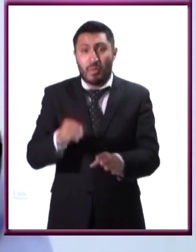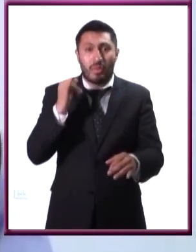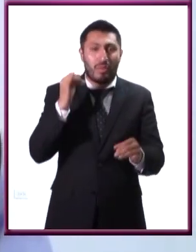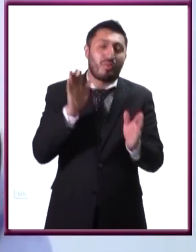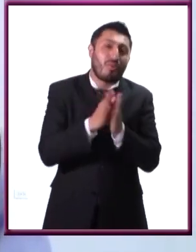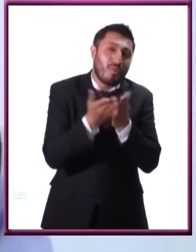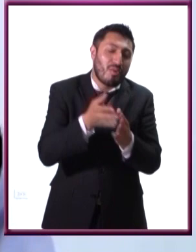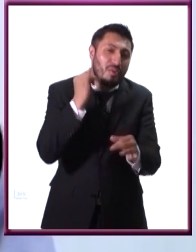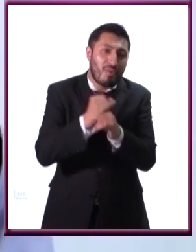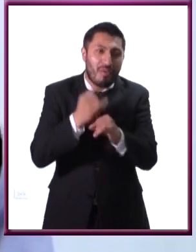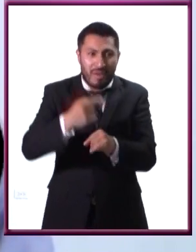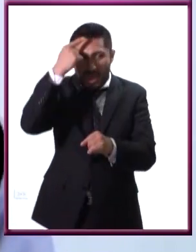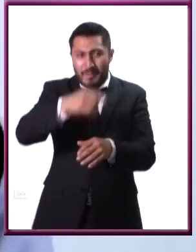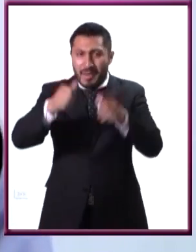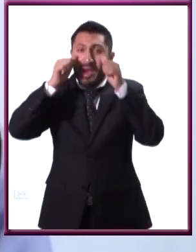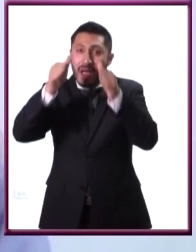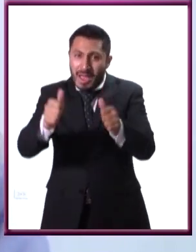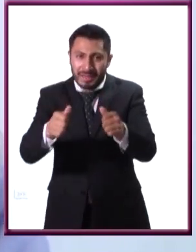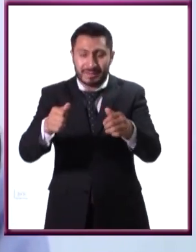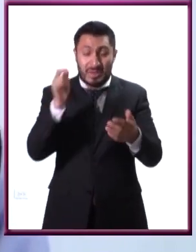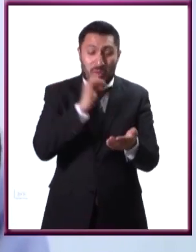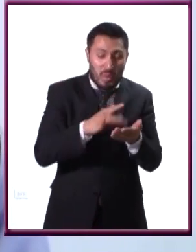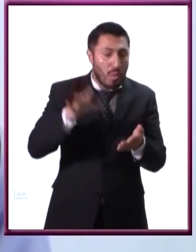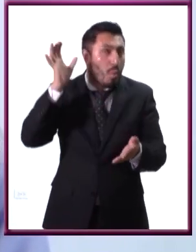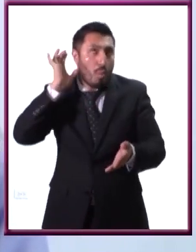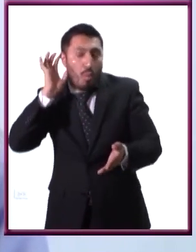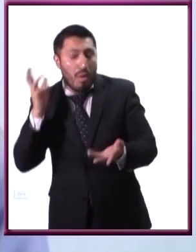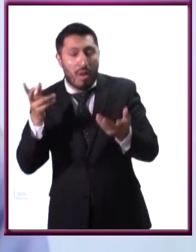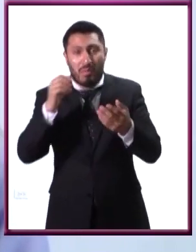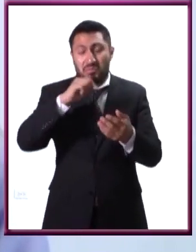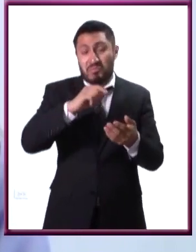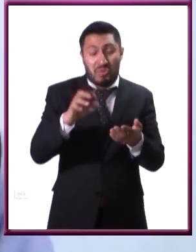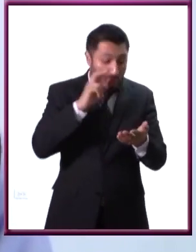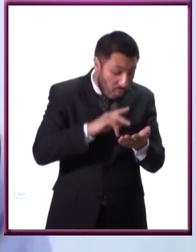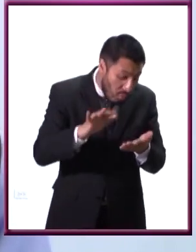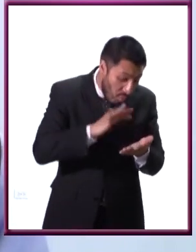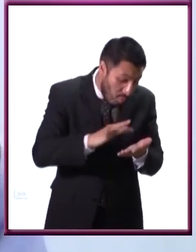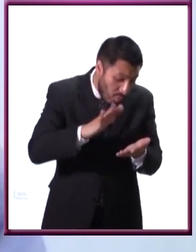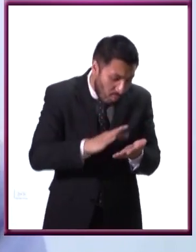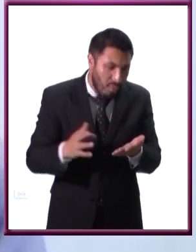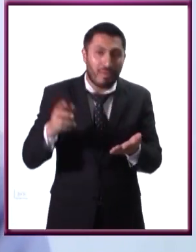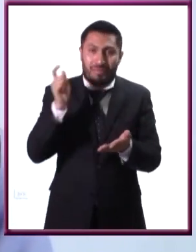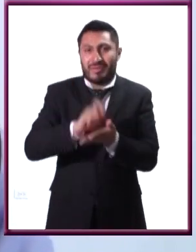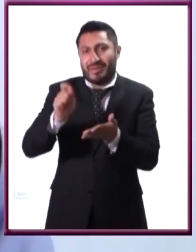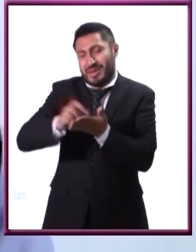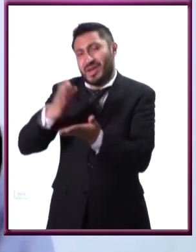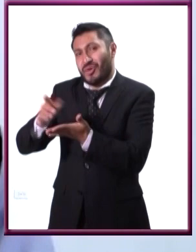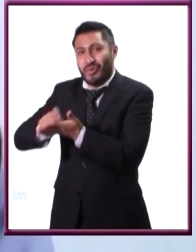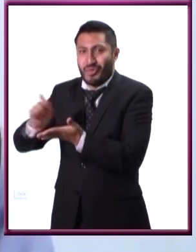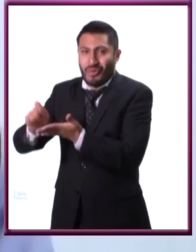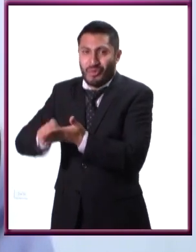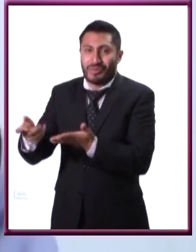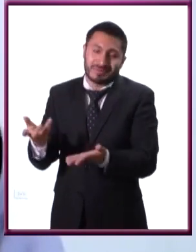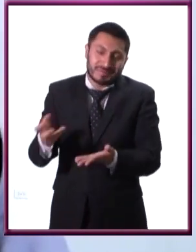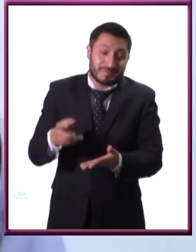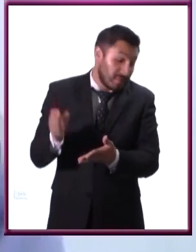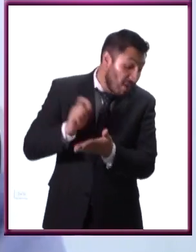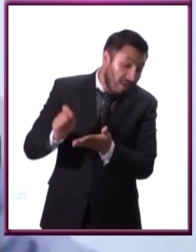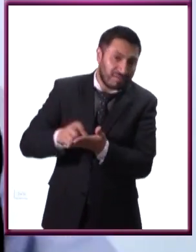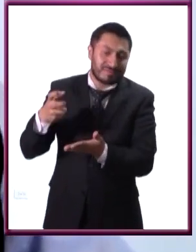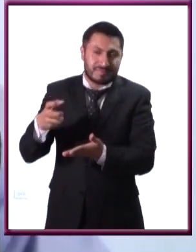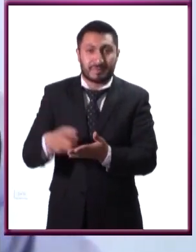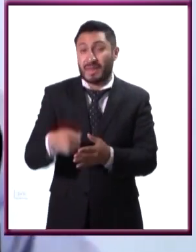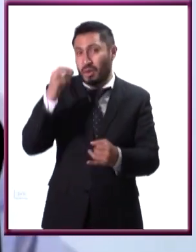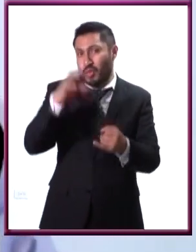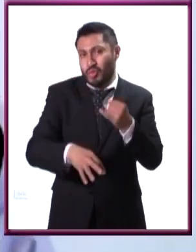poder tener libros digitales, tanto para poderlos escuchar, como les comento, o para poderlos leer y hacer anotaciones. Entonces, ya